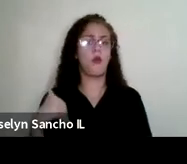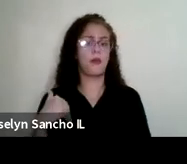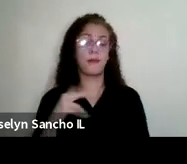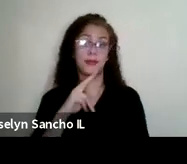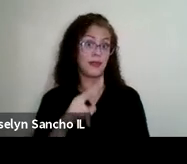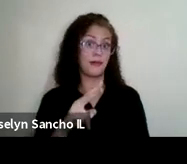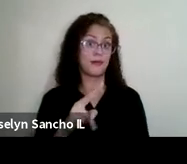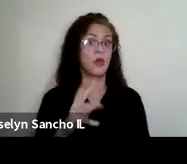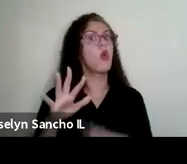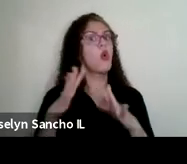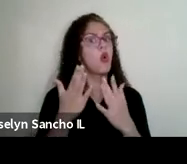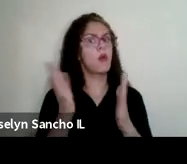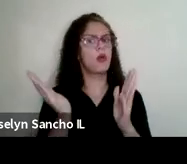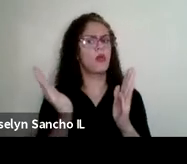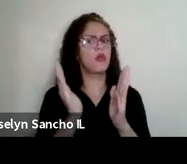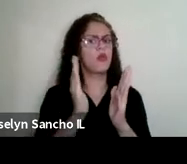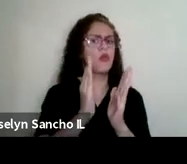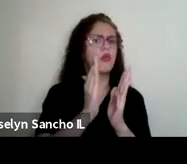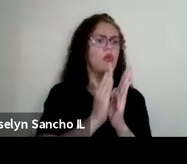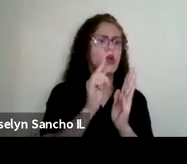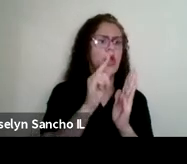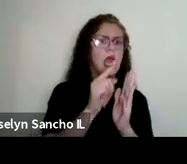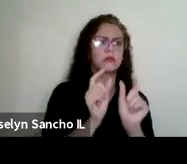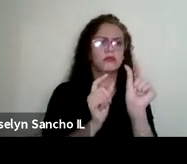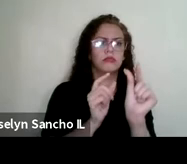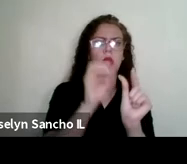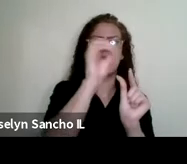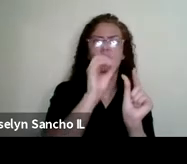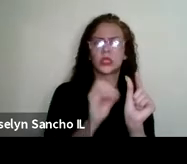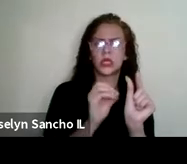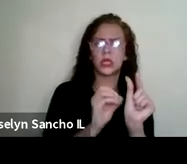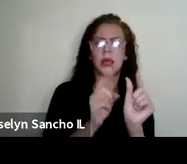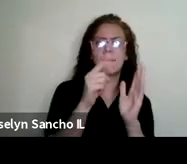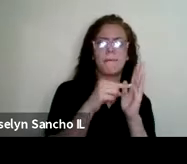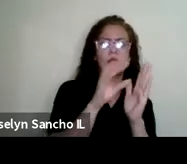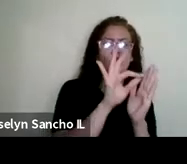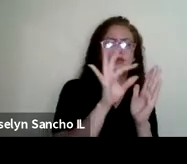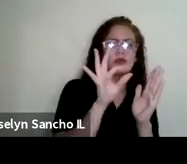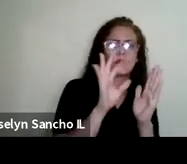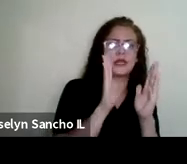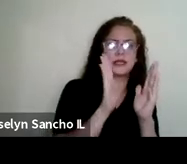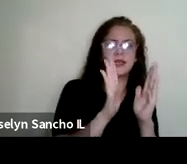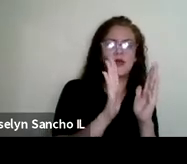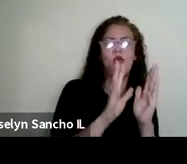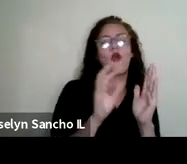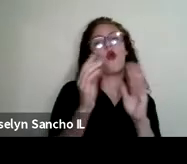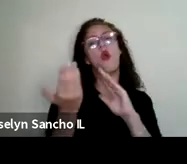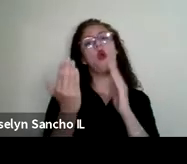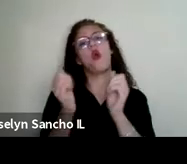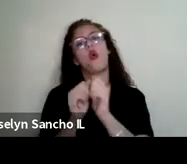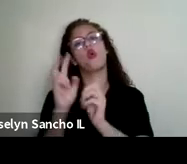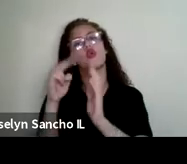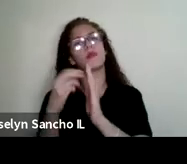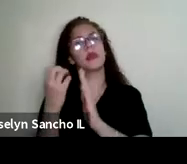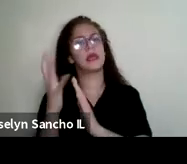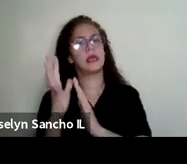¿verdad? ¿Cómo va disminuyendo ese promedio? En el 1995 comparado con el